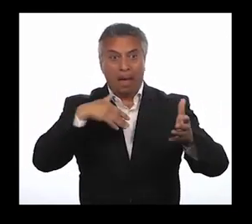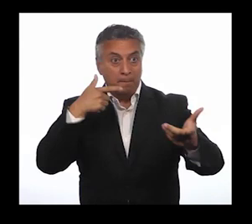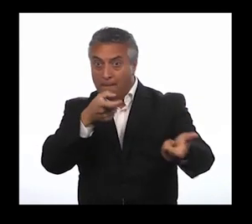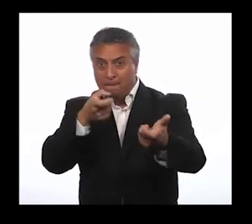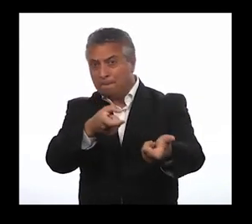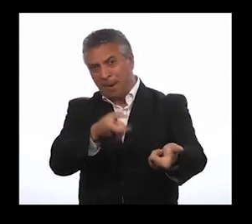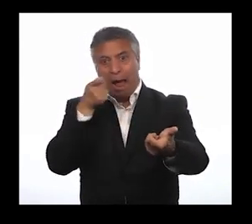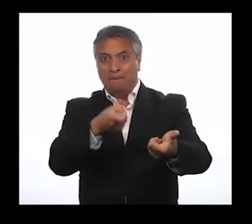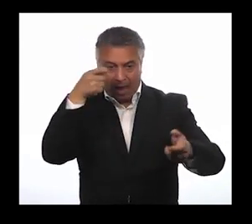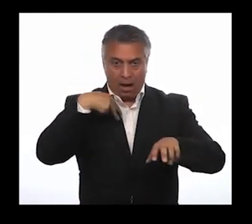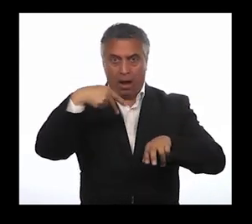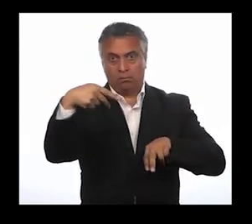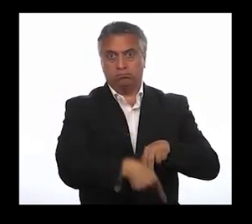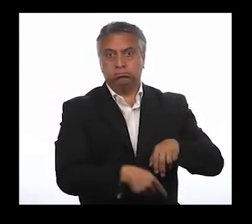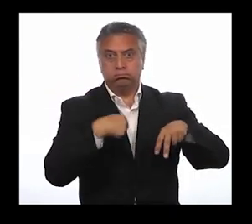pusieron el escopetazo en la pierna.